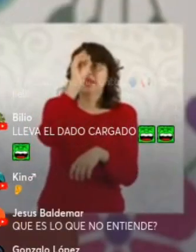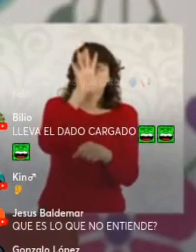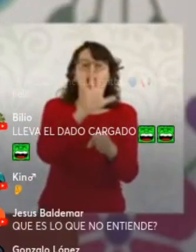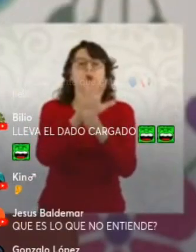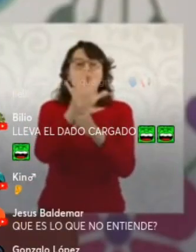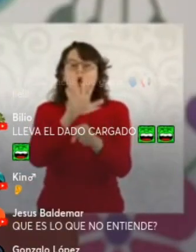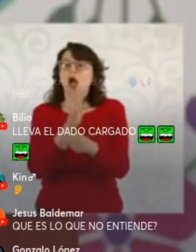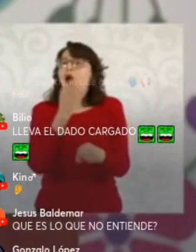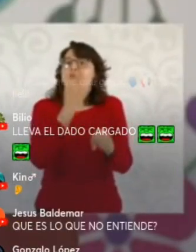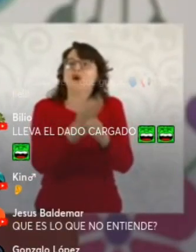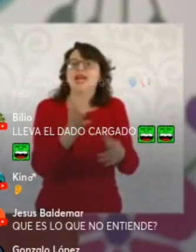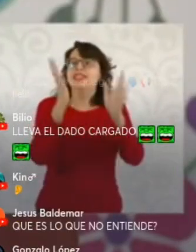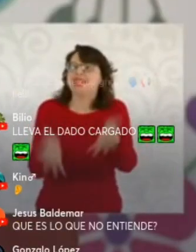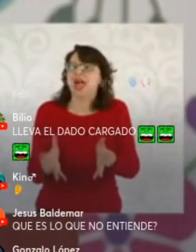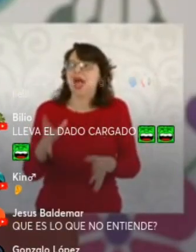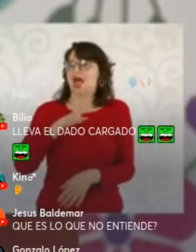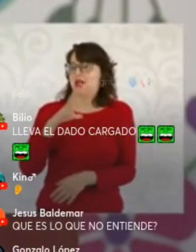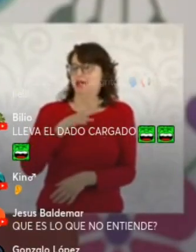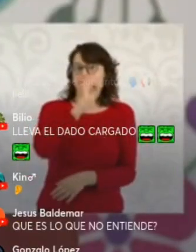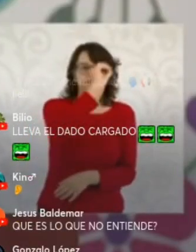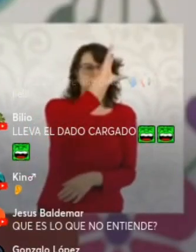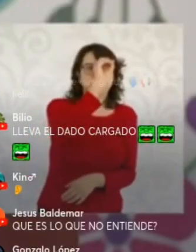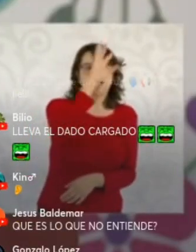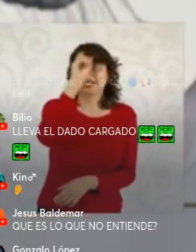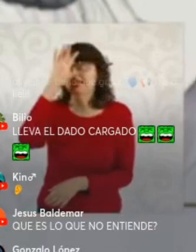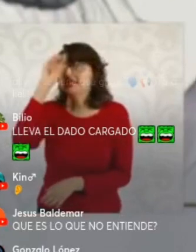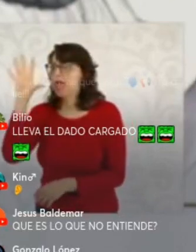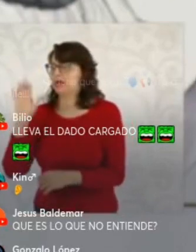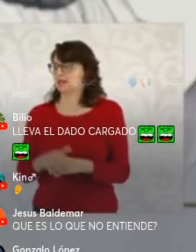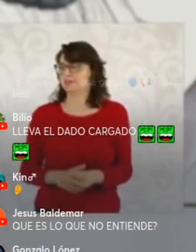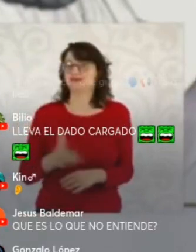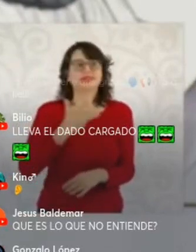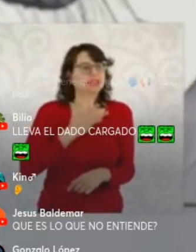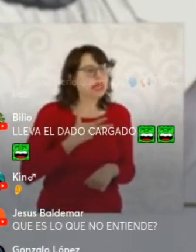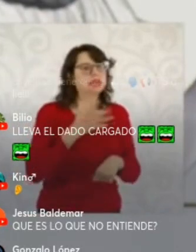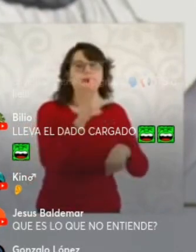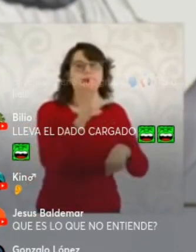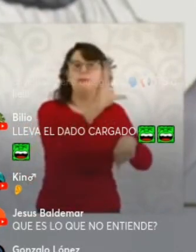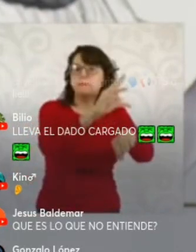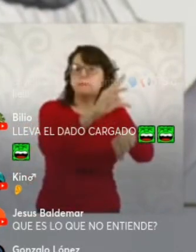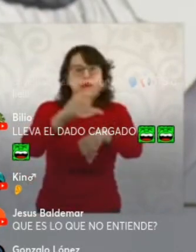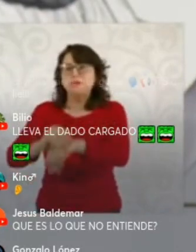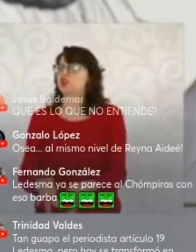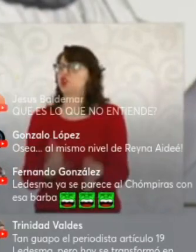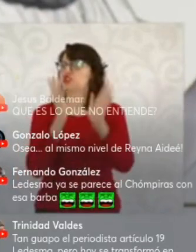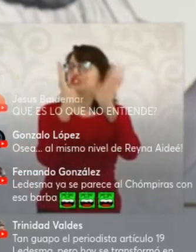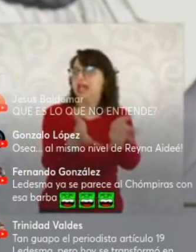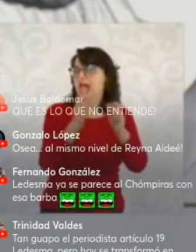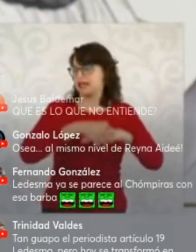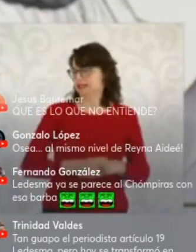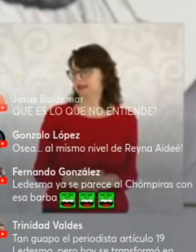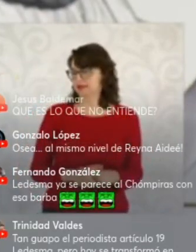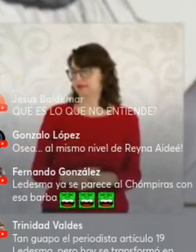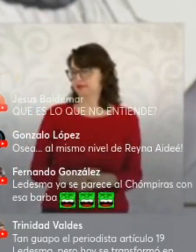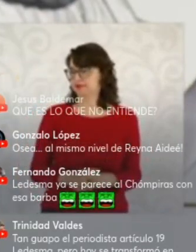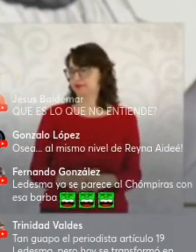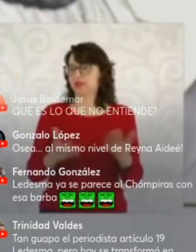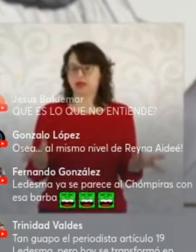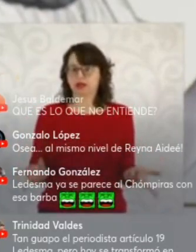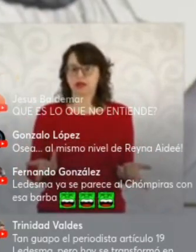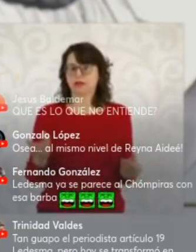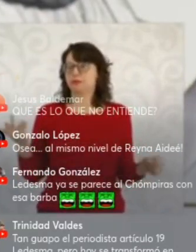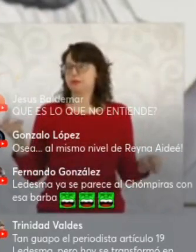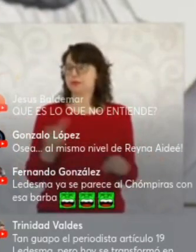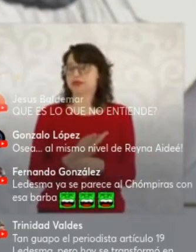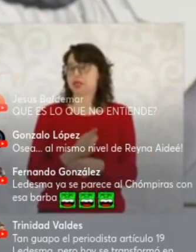Actualmente hay concesiones de la minería. Requieren permisos para su misma operación, porque los permisos no es que se den una